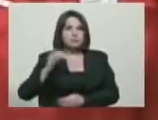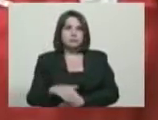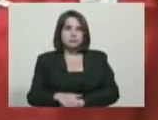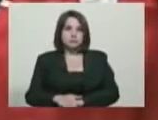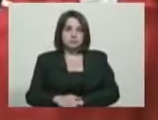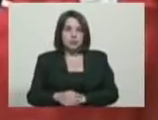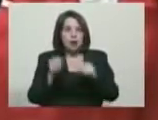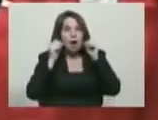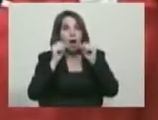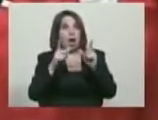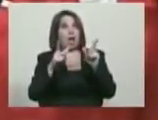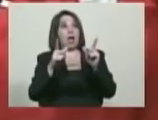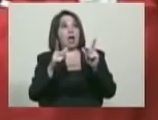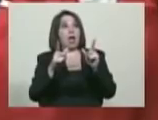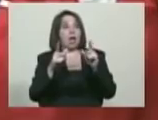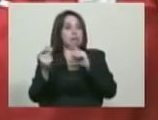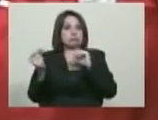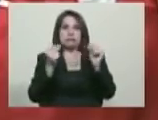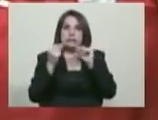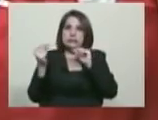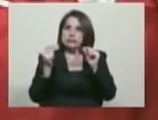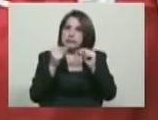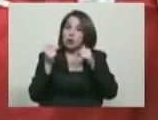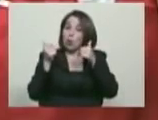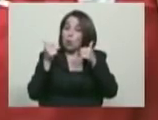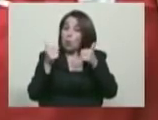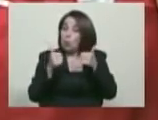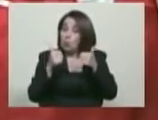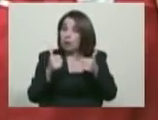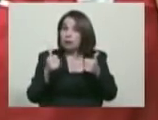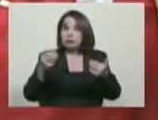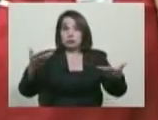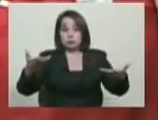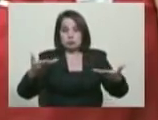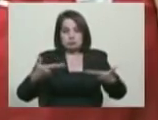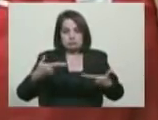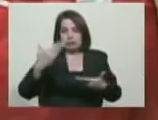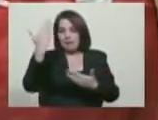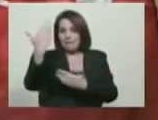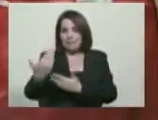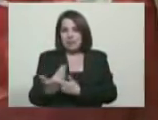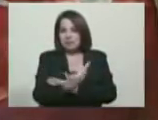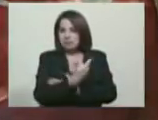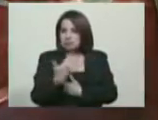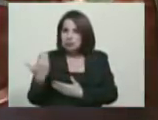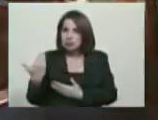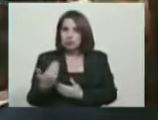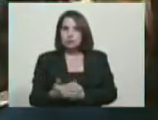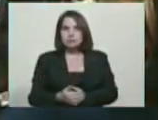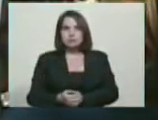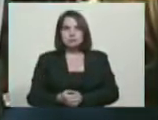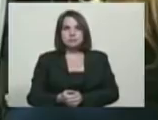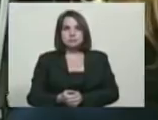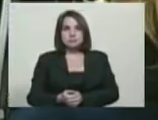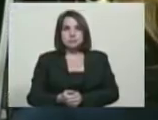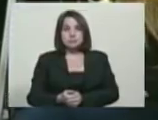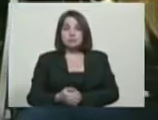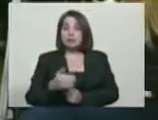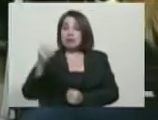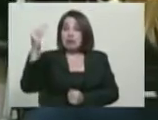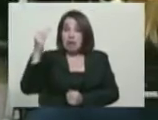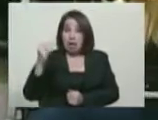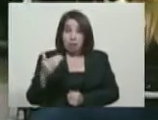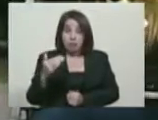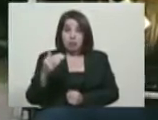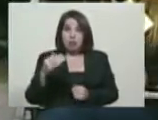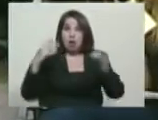Quedé impresionado de la conversación, nos entregó sus bendiciones. Vino a la celebración de los